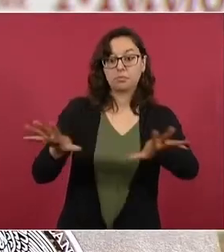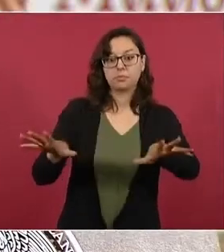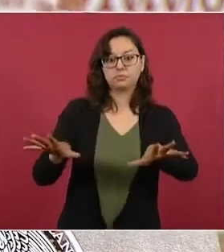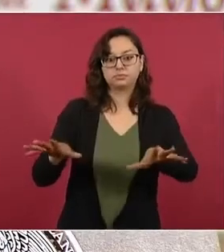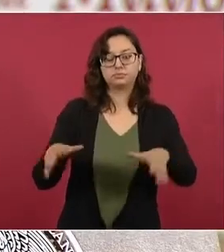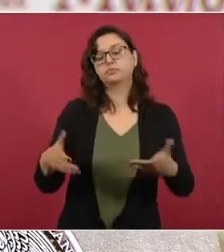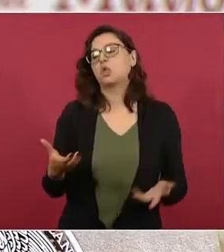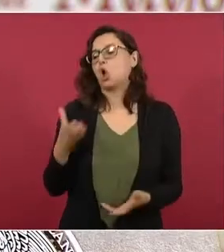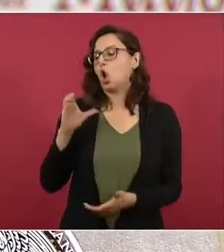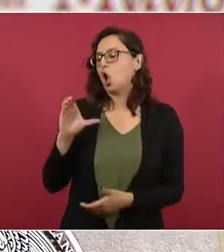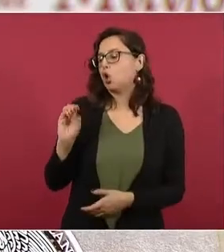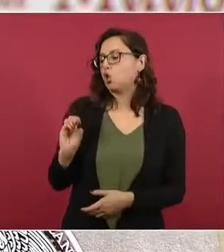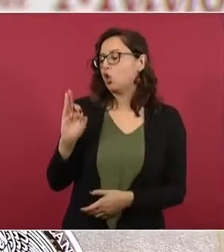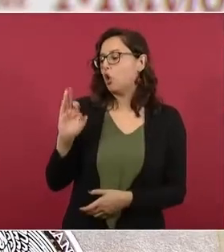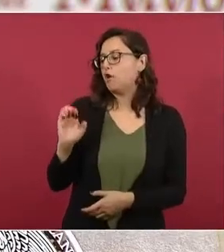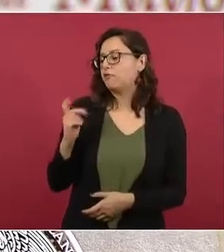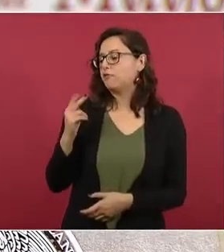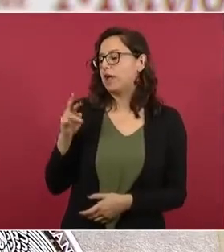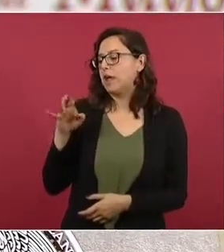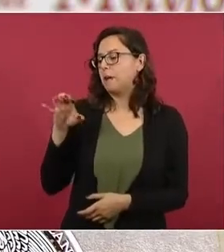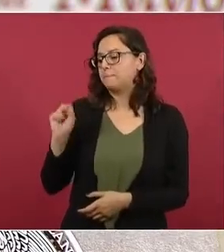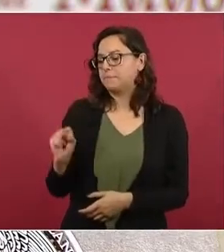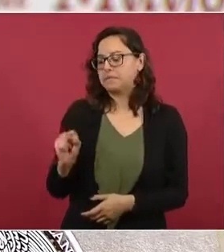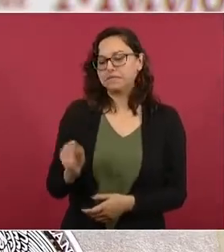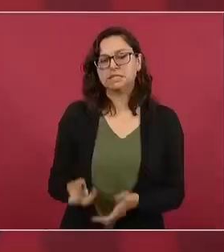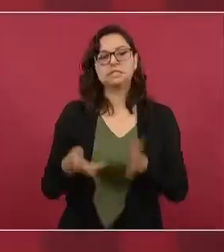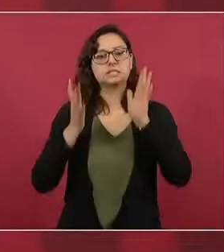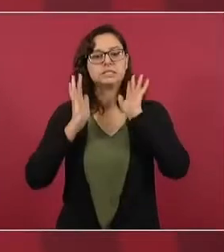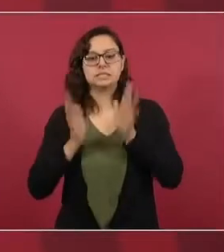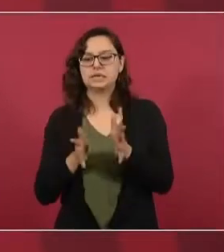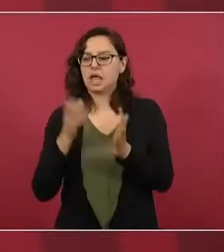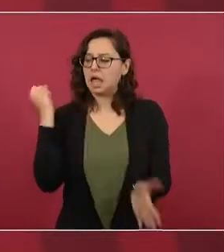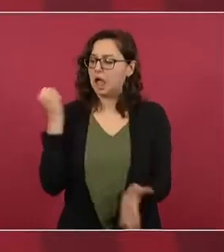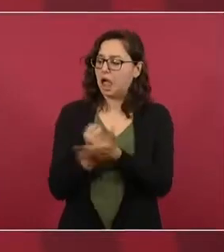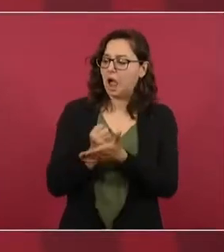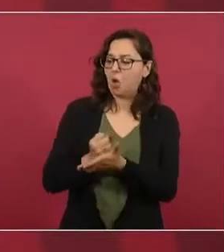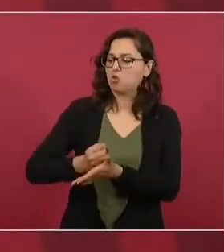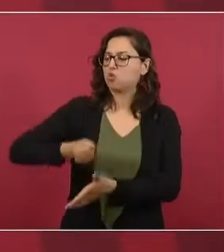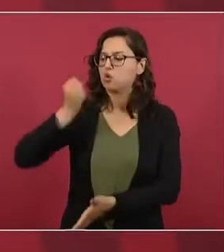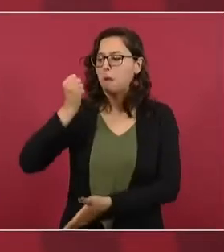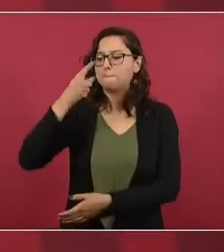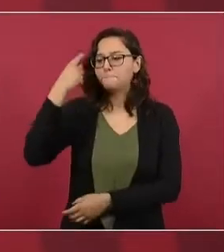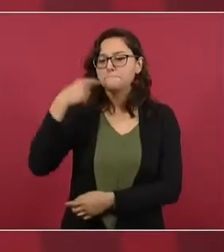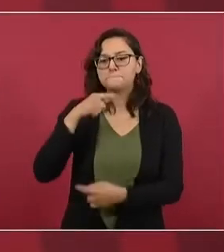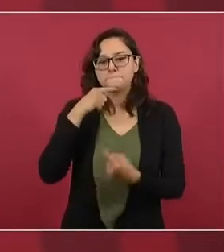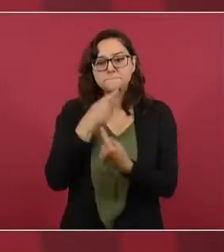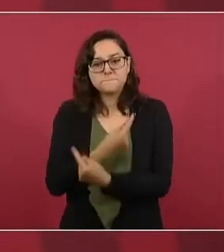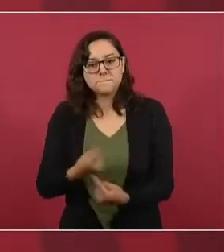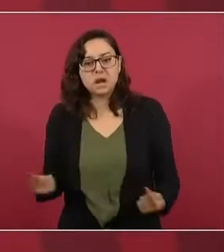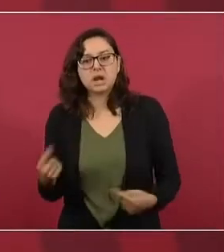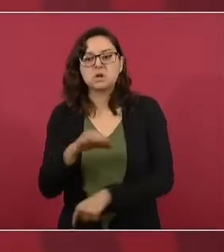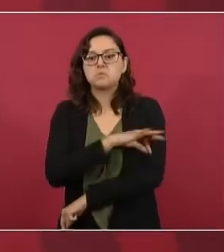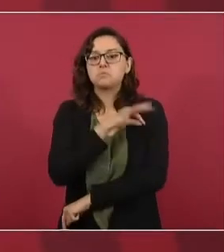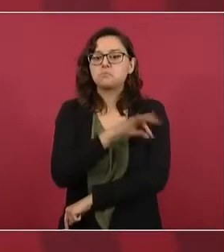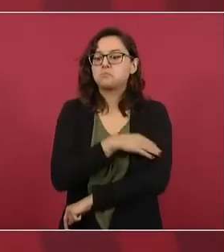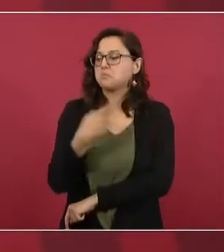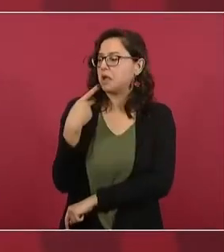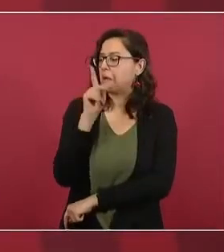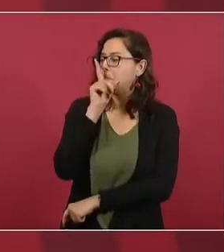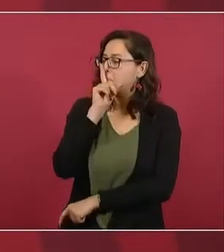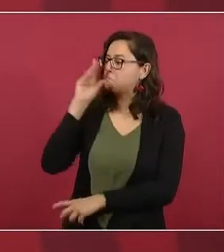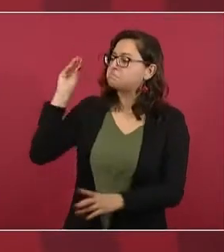que si ya COFEPRIS lo había autorizado, ¿por qué no dijimos nada? ¿Y por qué? Esto es completamente absurdo. La